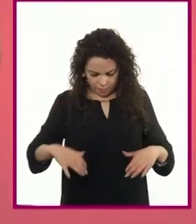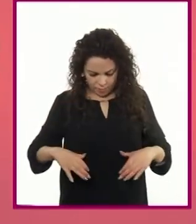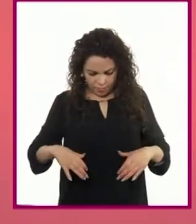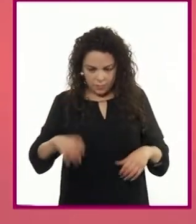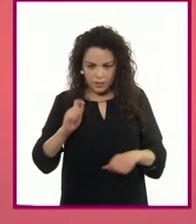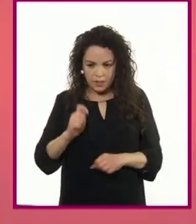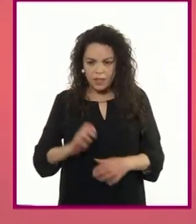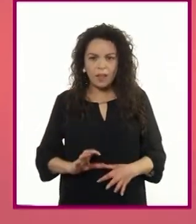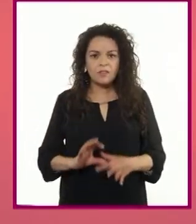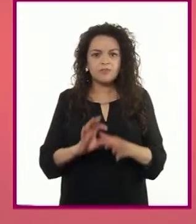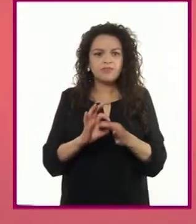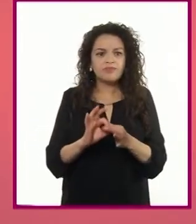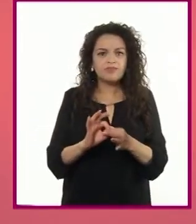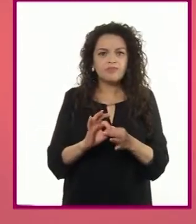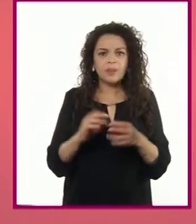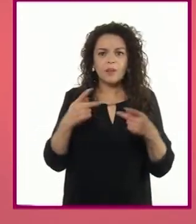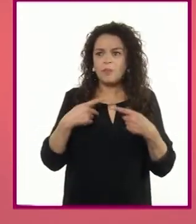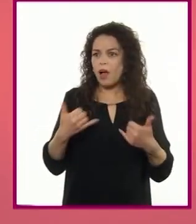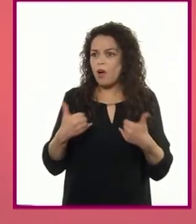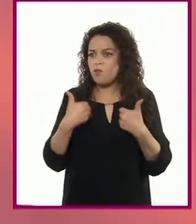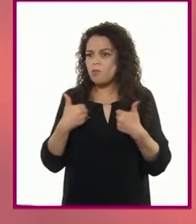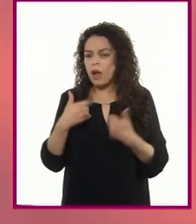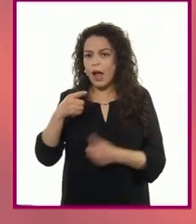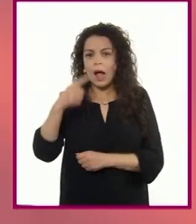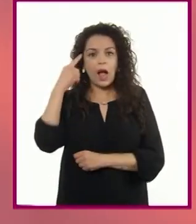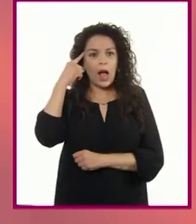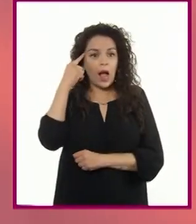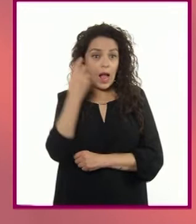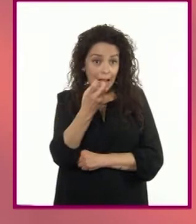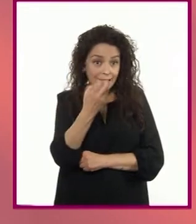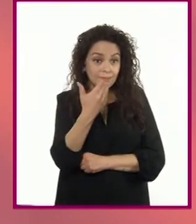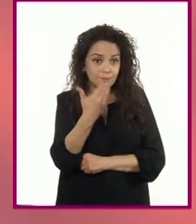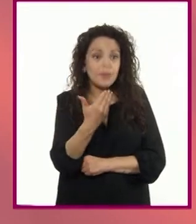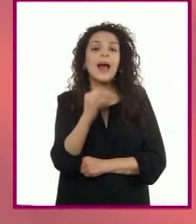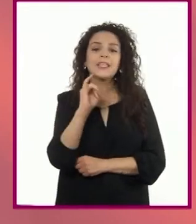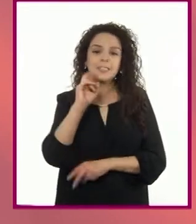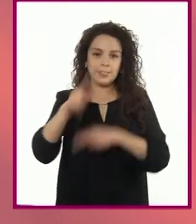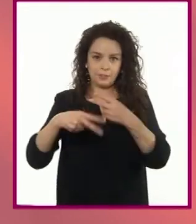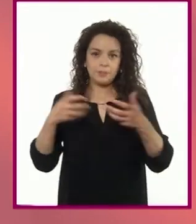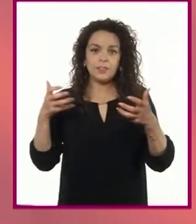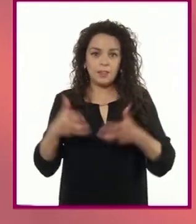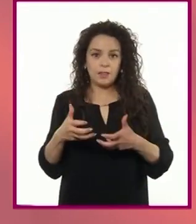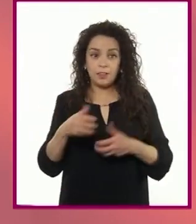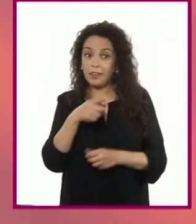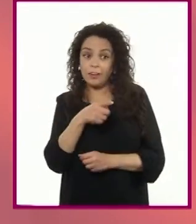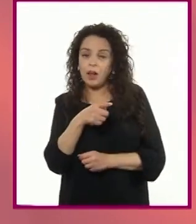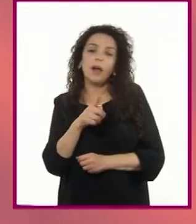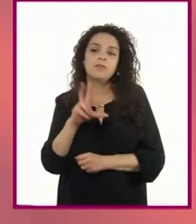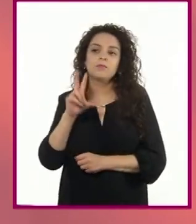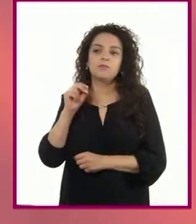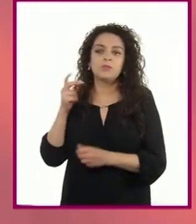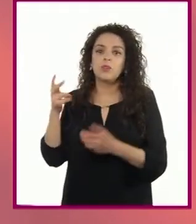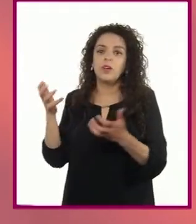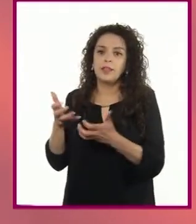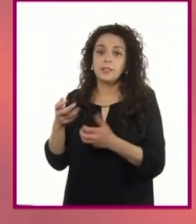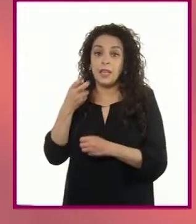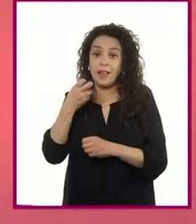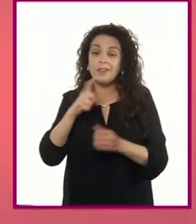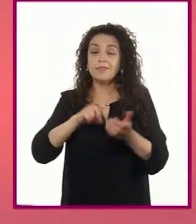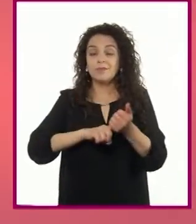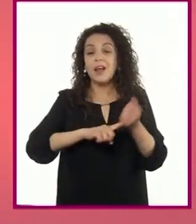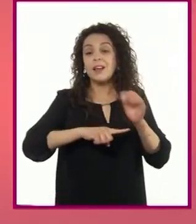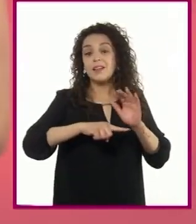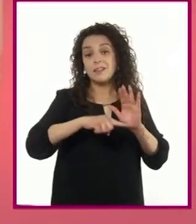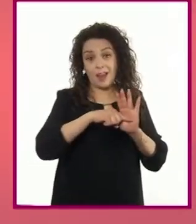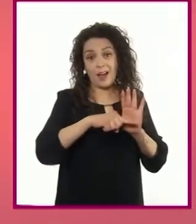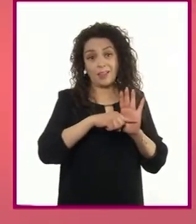estereotipos que las y los adolescentes consideran aceptables, lo cual tiene una influencia negativa en ellos.